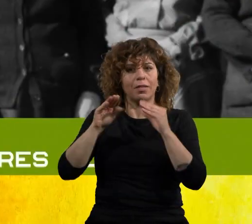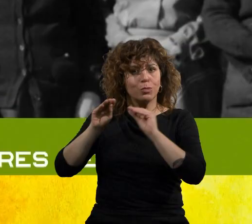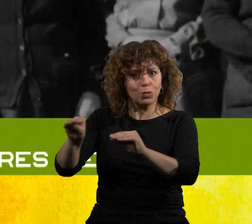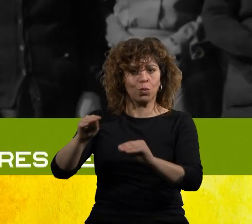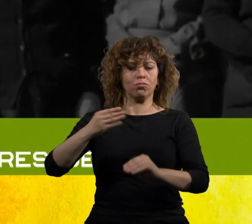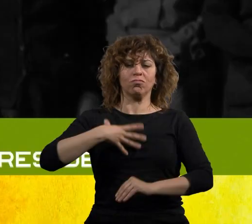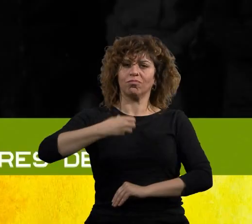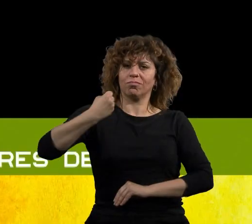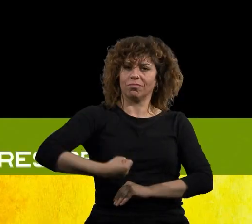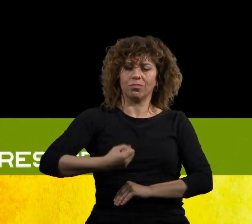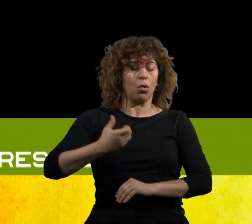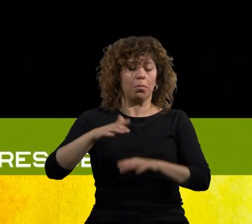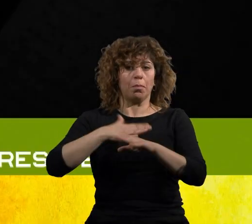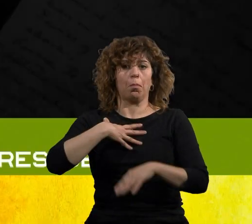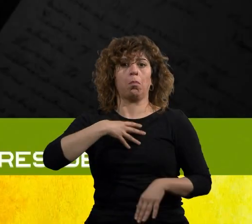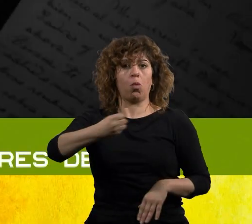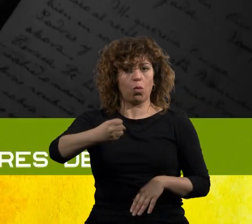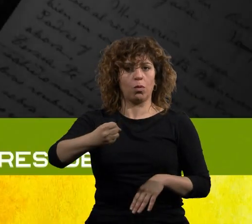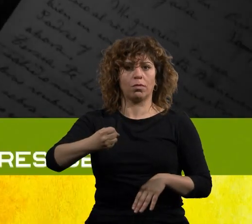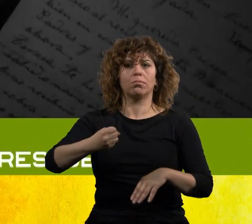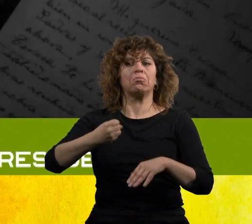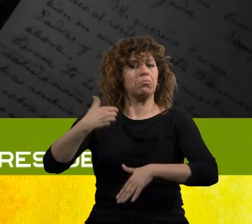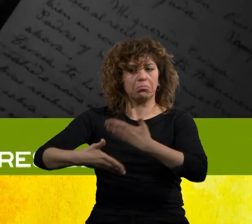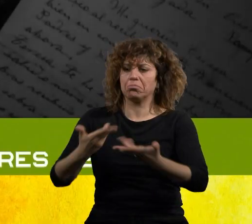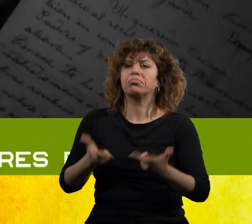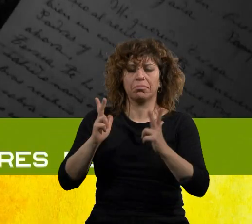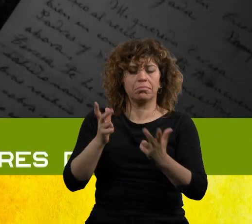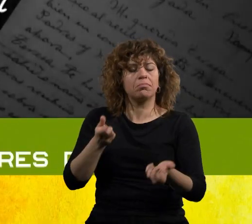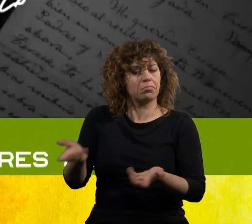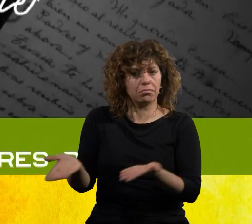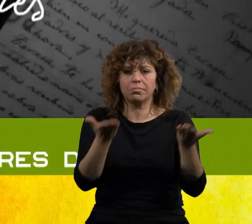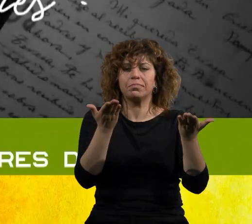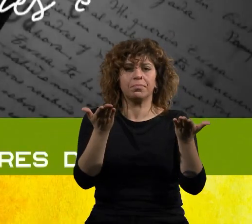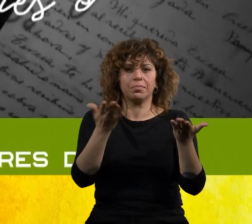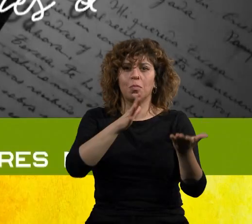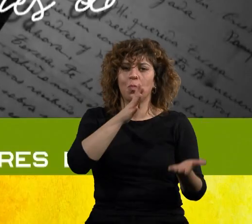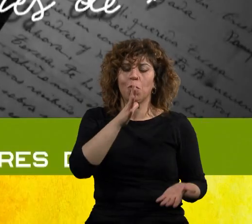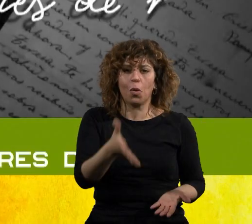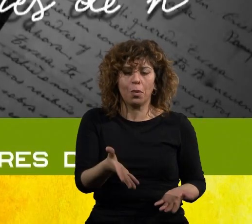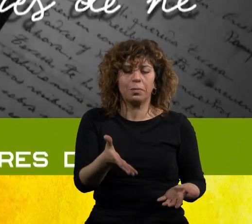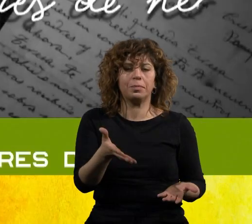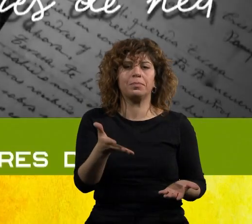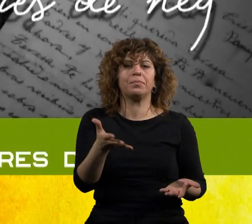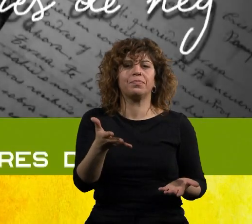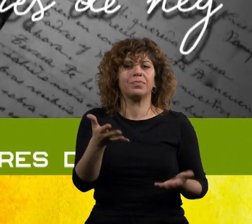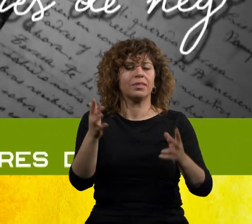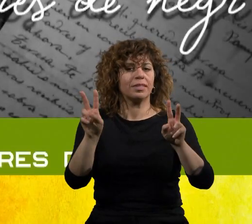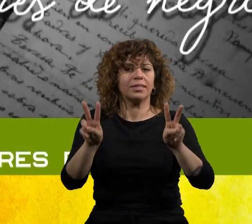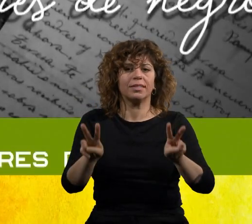me llegó tanto que dije, oye, adelante, porque evidentemente un